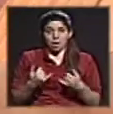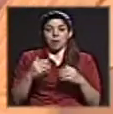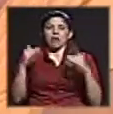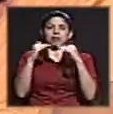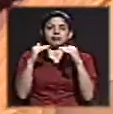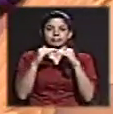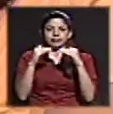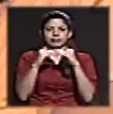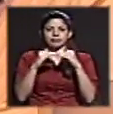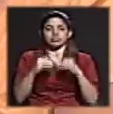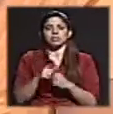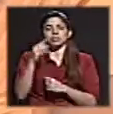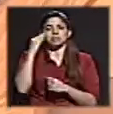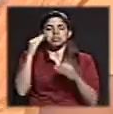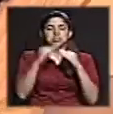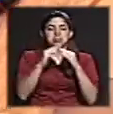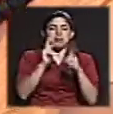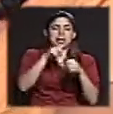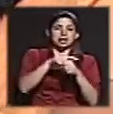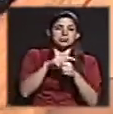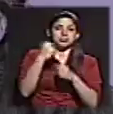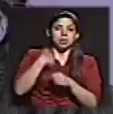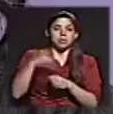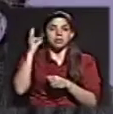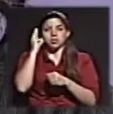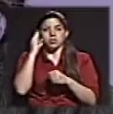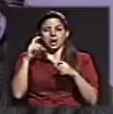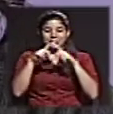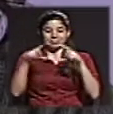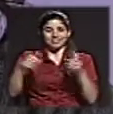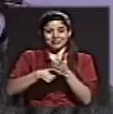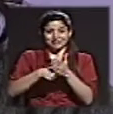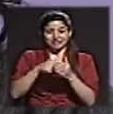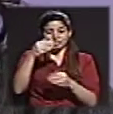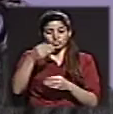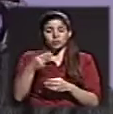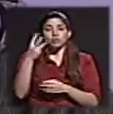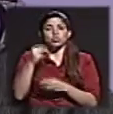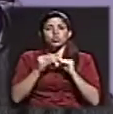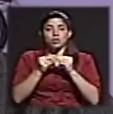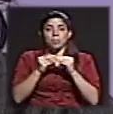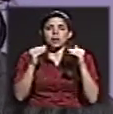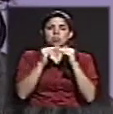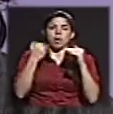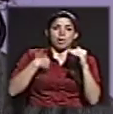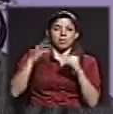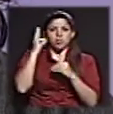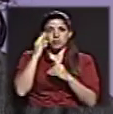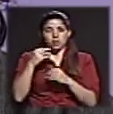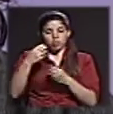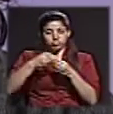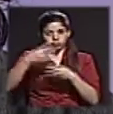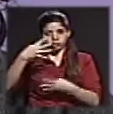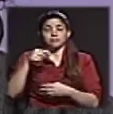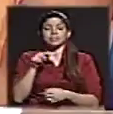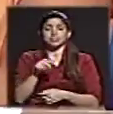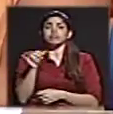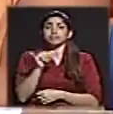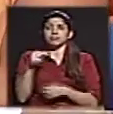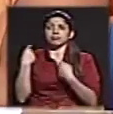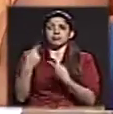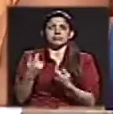decir, la igualdad de participación entre hombres y mujeres en las papeletas de elección popular. Y efectivamente, han llegado